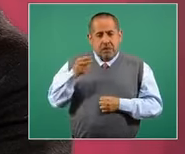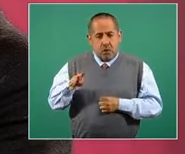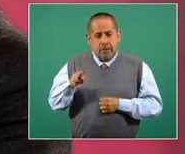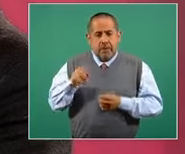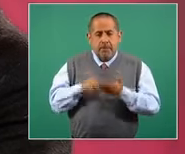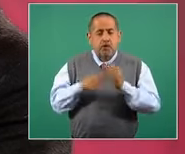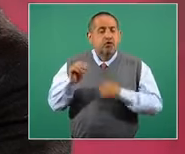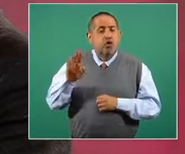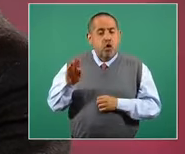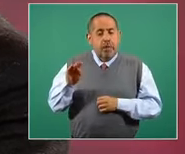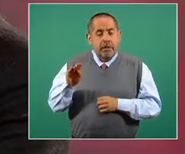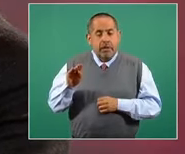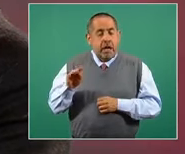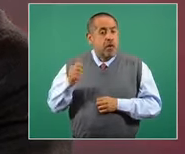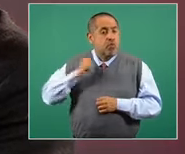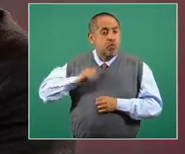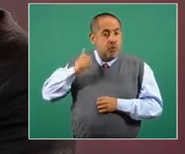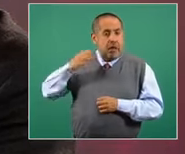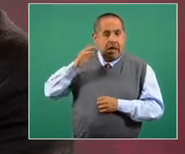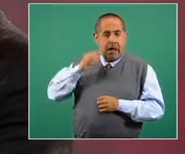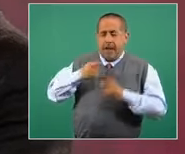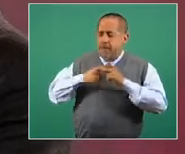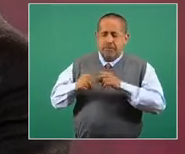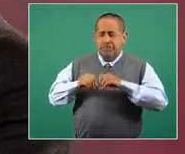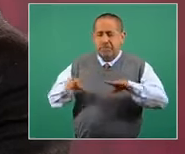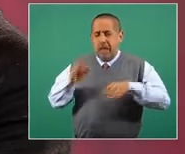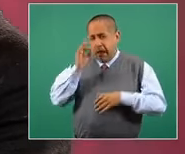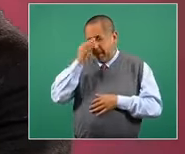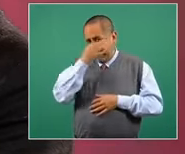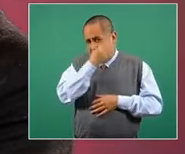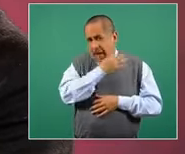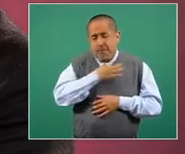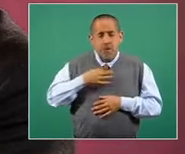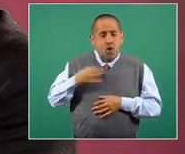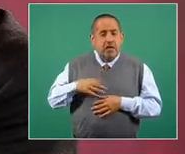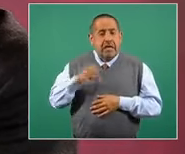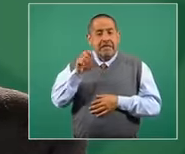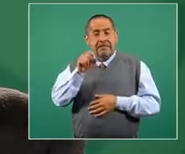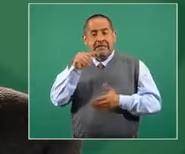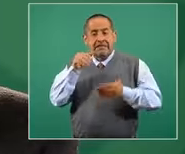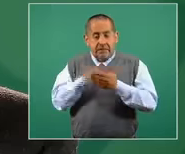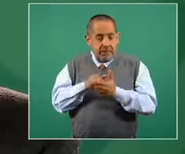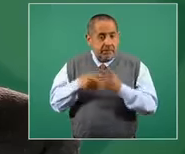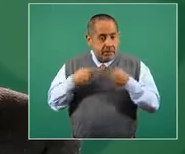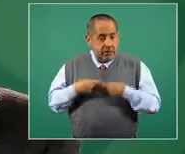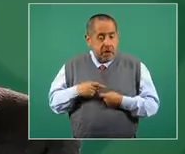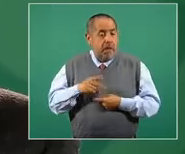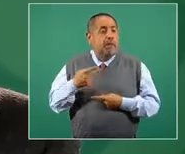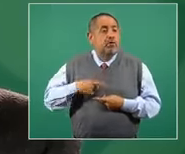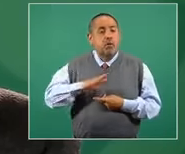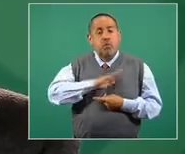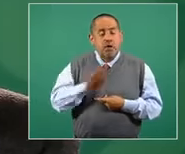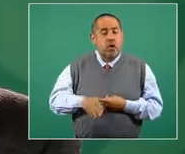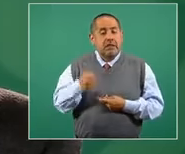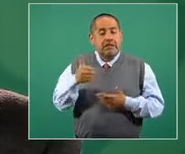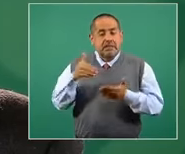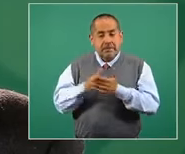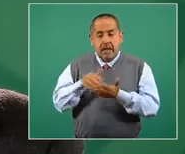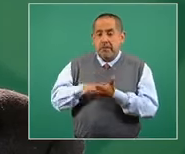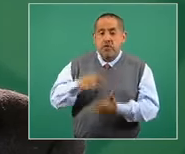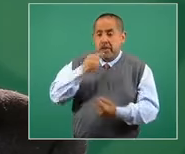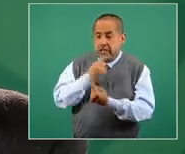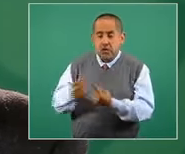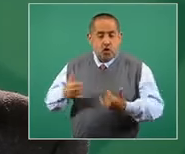1989-1990, cuando hubo un brote de sarampión que afectó a 60,000 personas y murieron 6,000. Mayormente niños